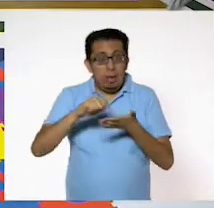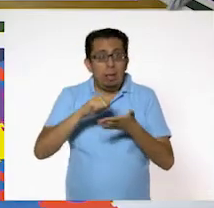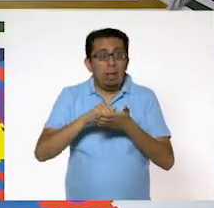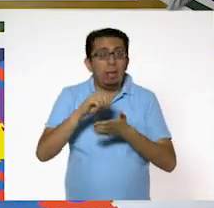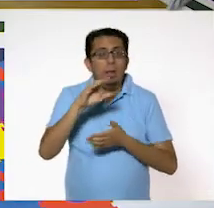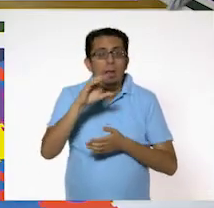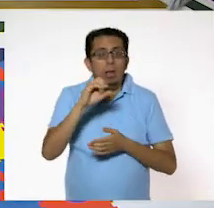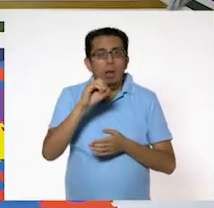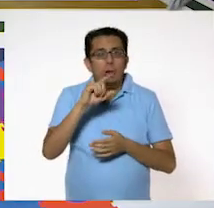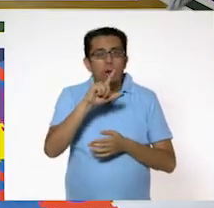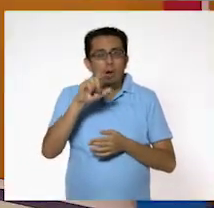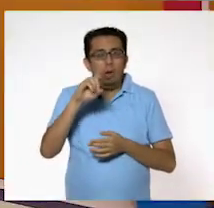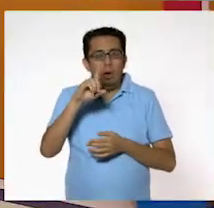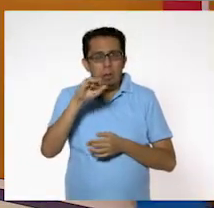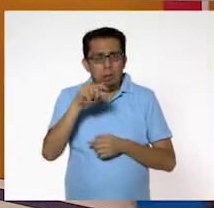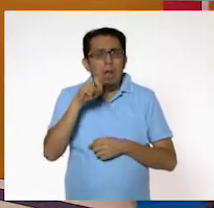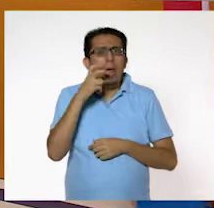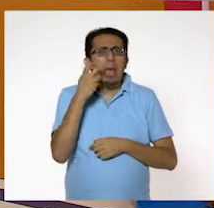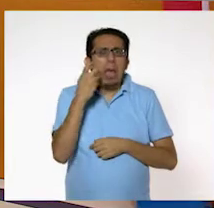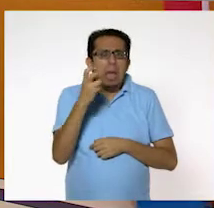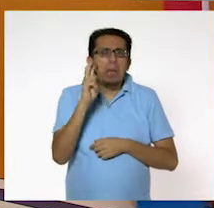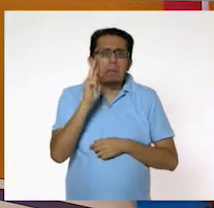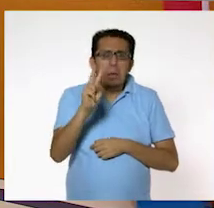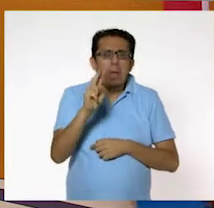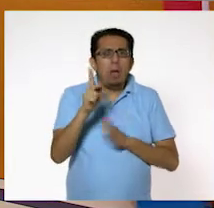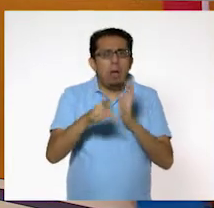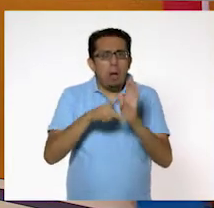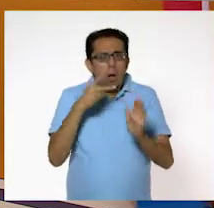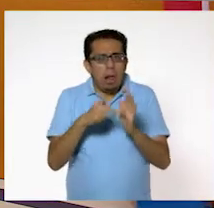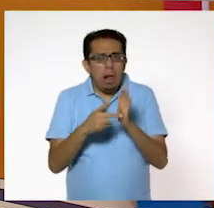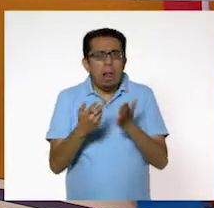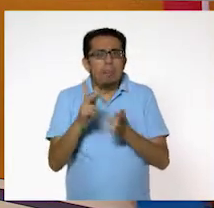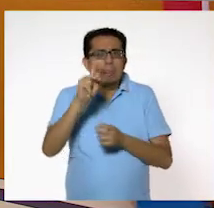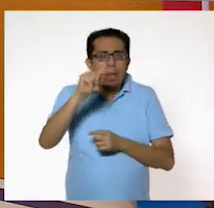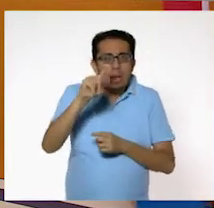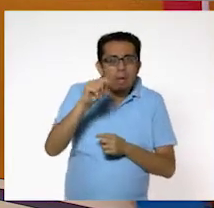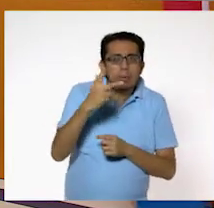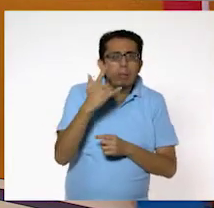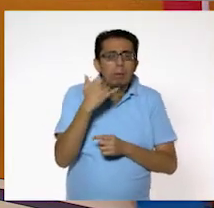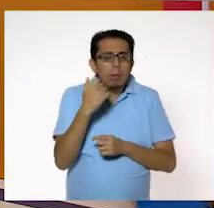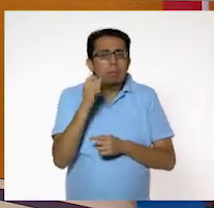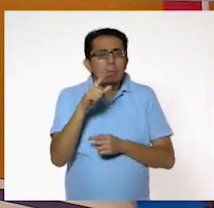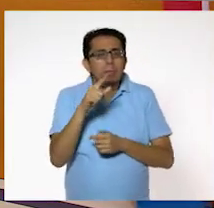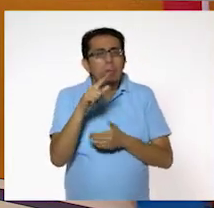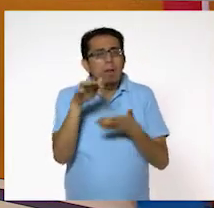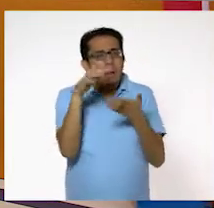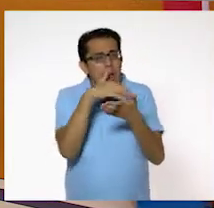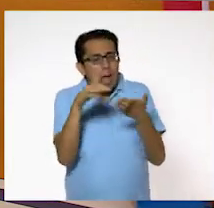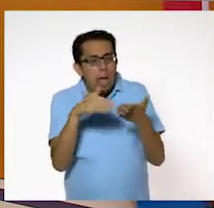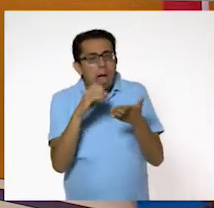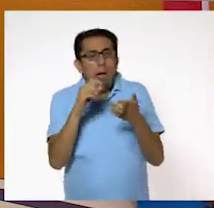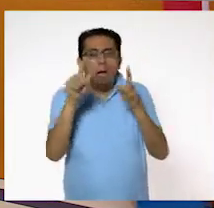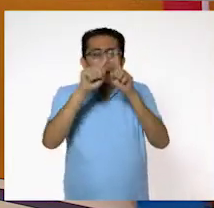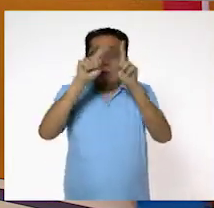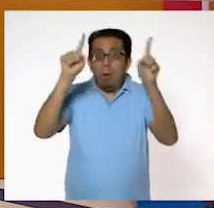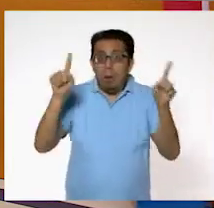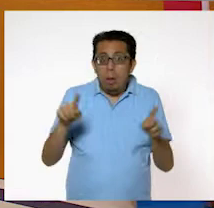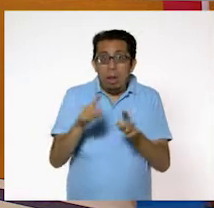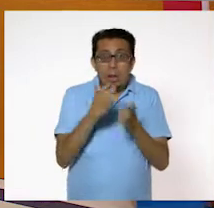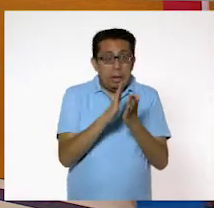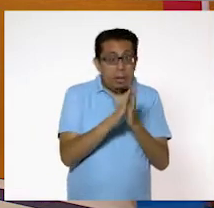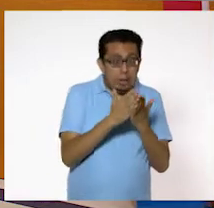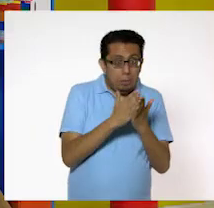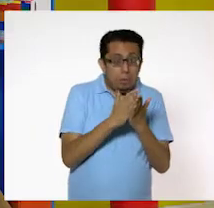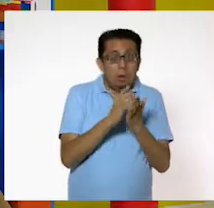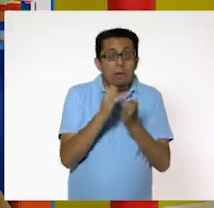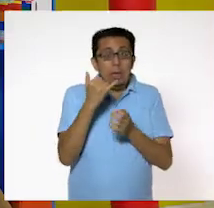bueno, lo hemos visto muchas veces en tele y así, pero la literatura y la pantalla son cosas diferentes.